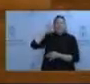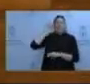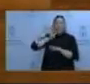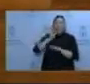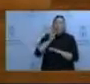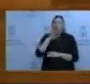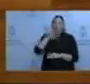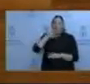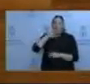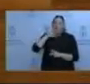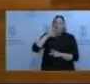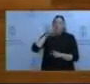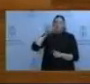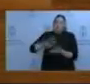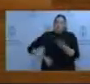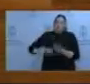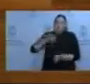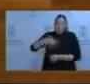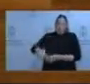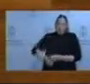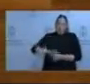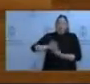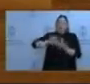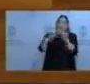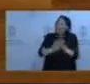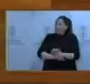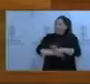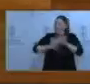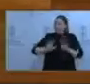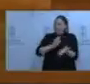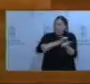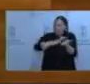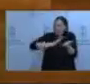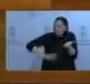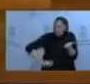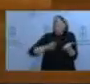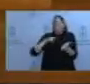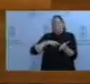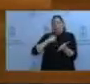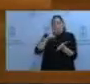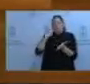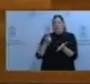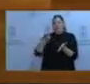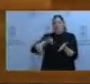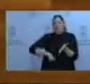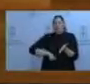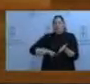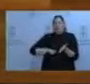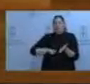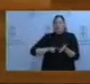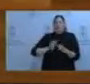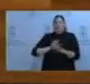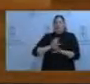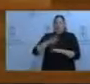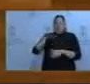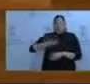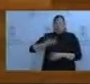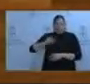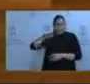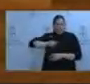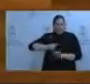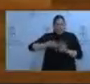pues que de manera clara se expongan en ese documento, ¿no? Nos parecen muy relevantes estos dos últimos extremos. Yo